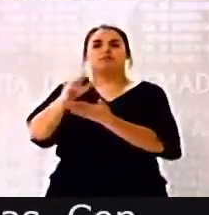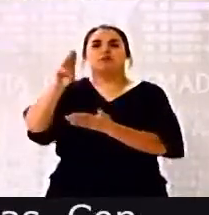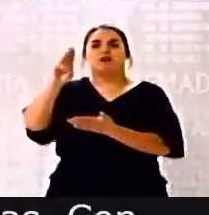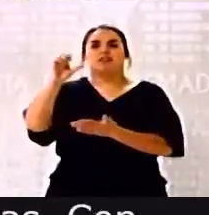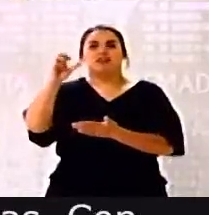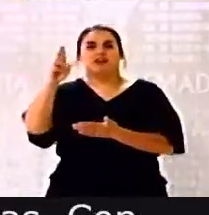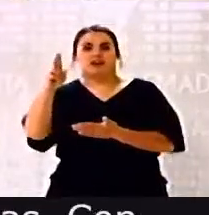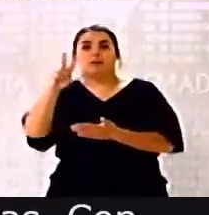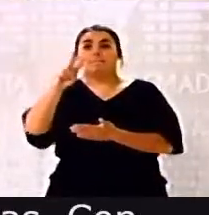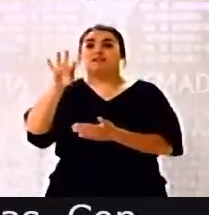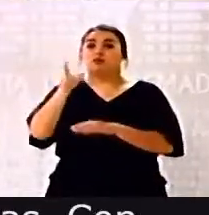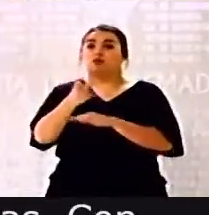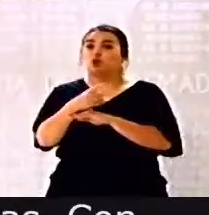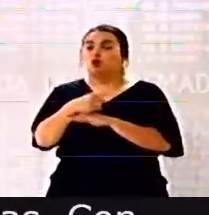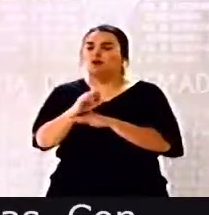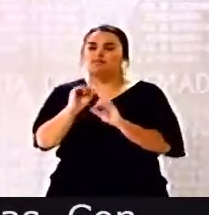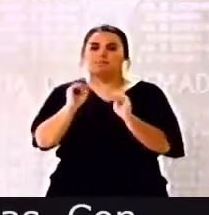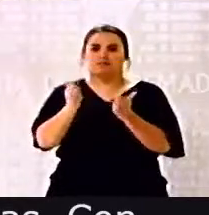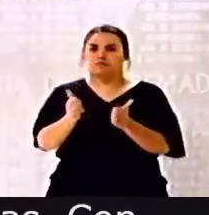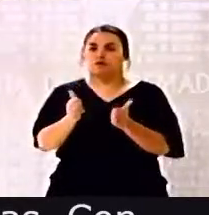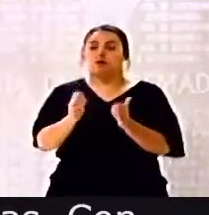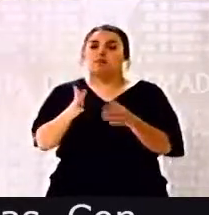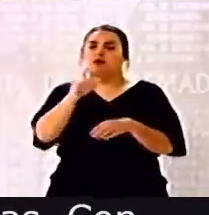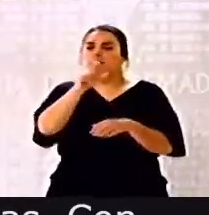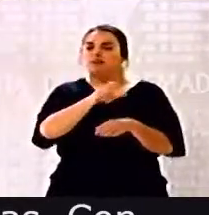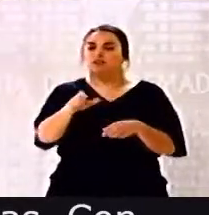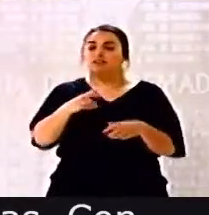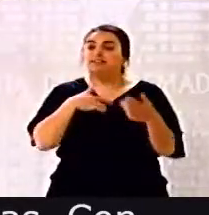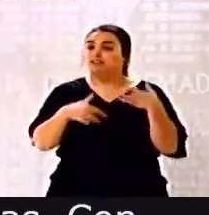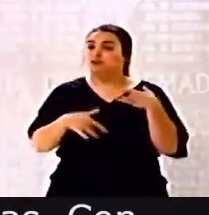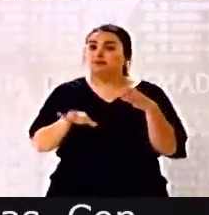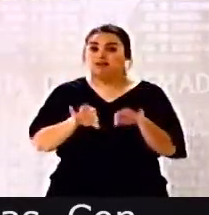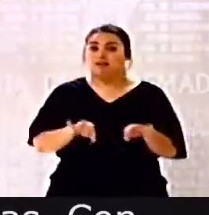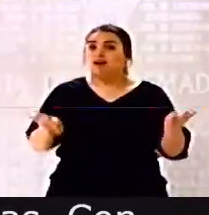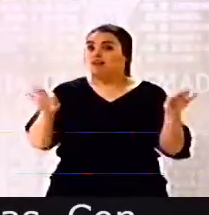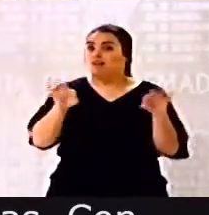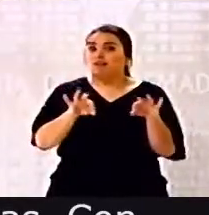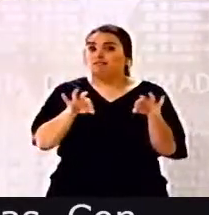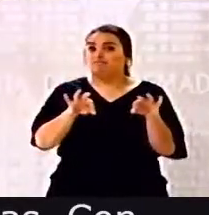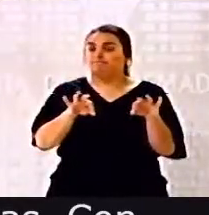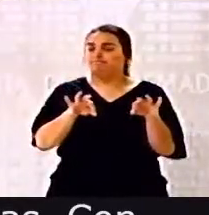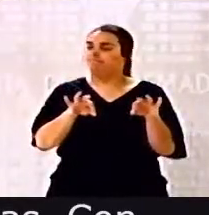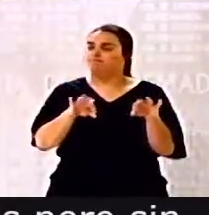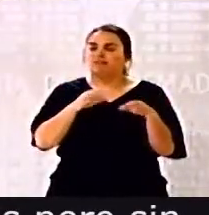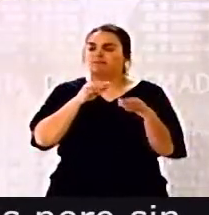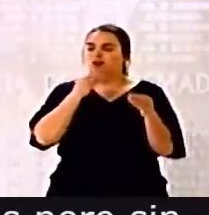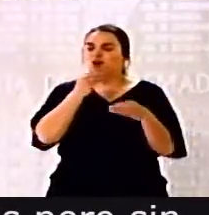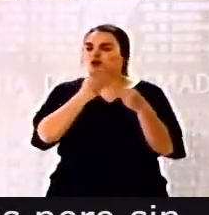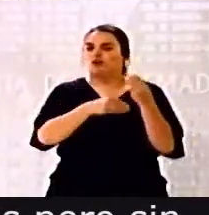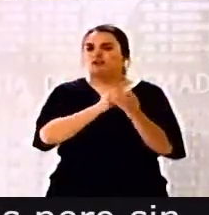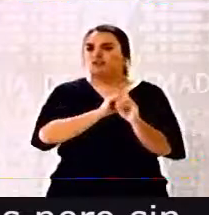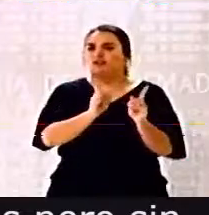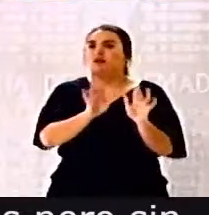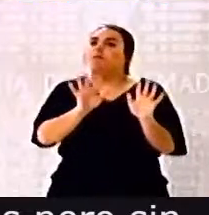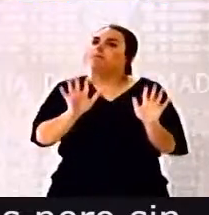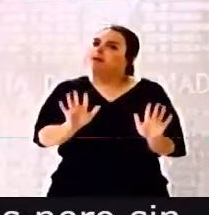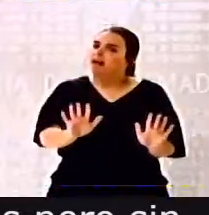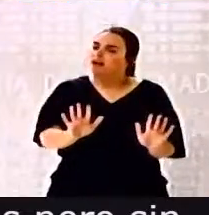las primeras 24 horas. Pero en las personas que no tienen ningún síntoma no está indicado, salvo en los